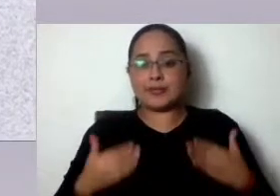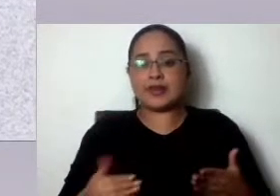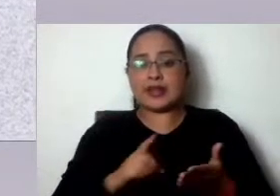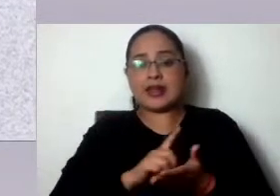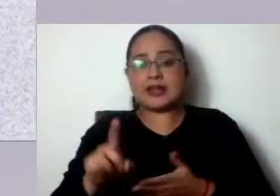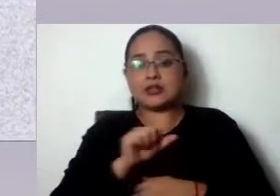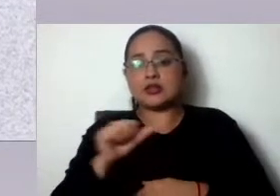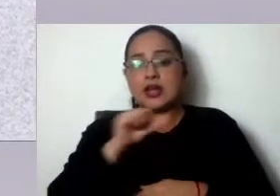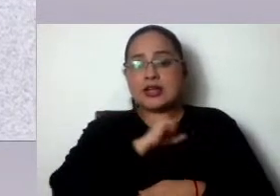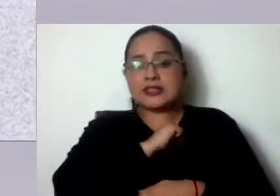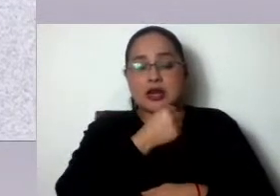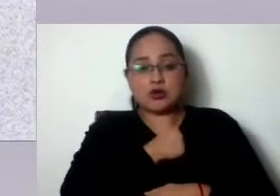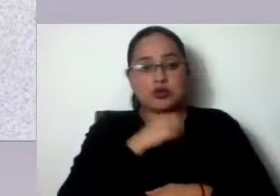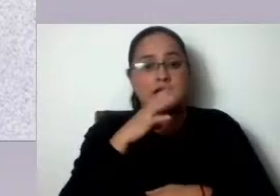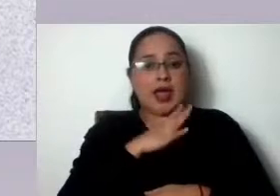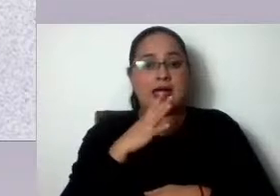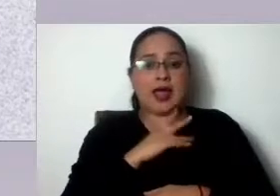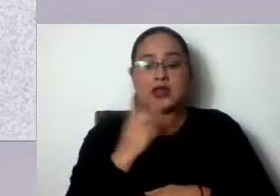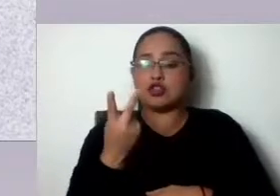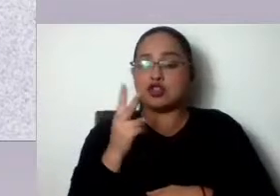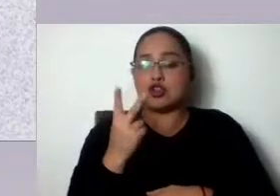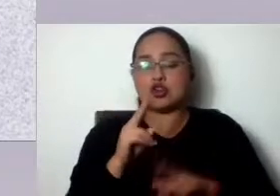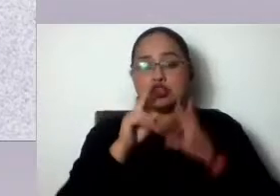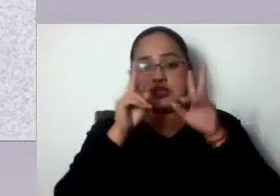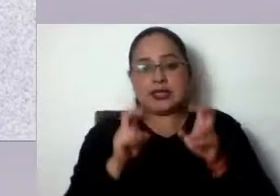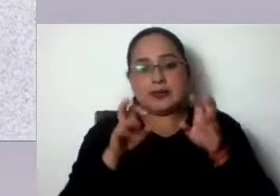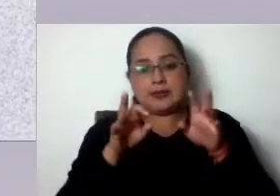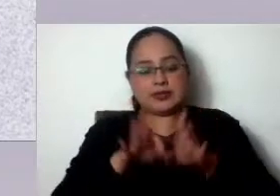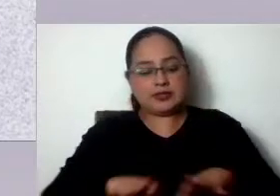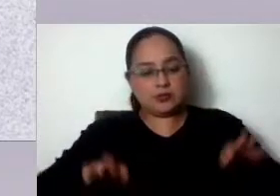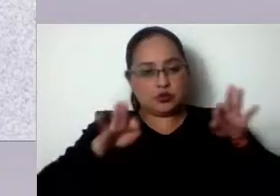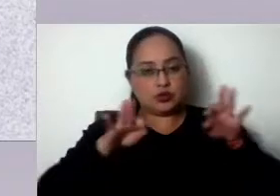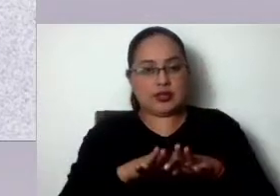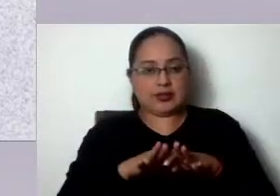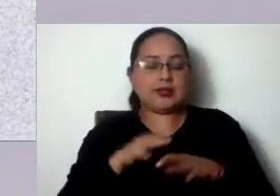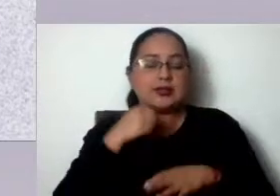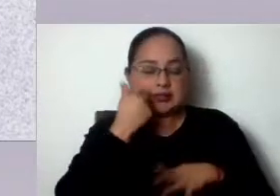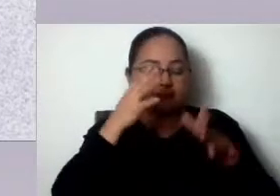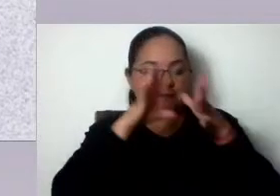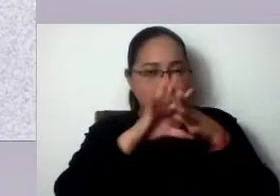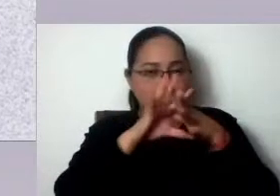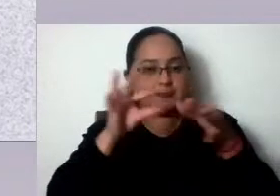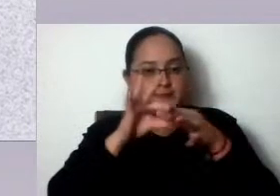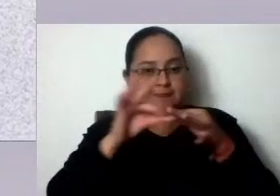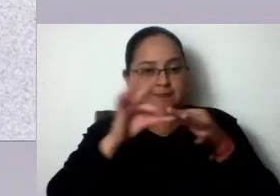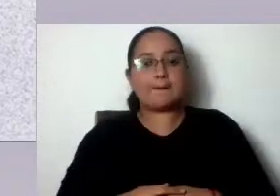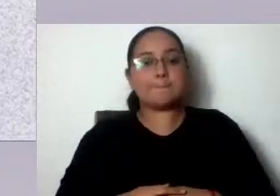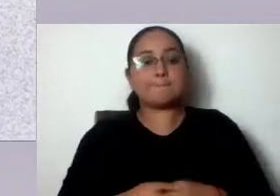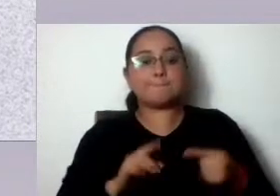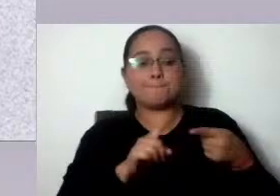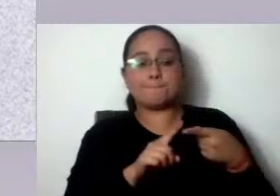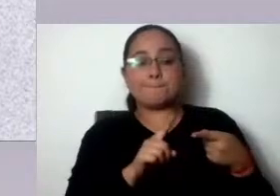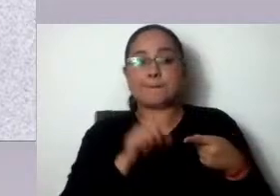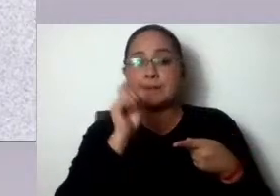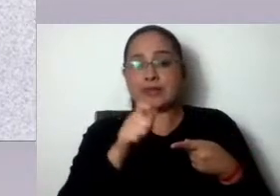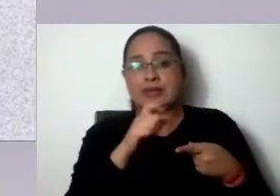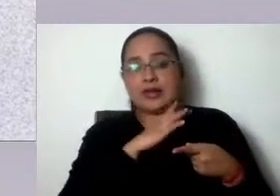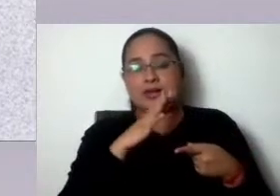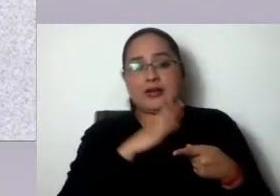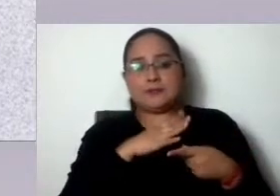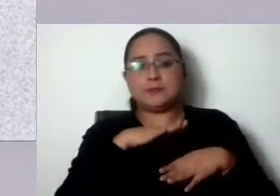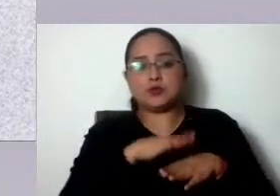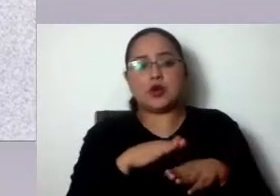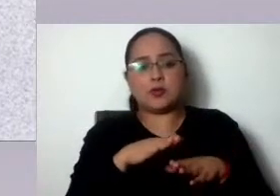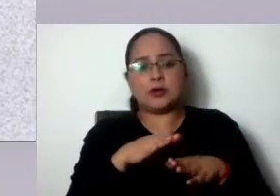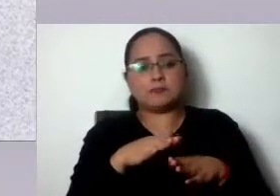salud hay un par de asuntos que también encuentro de interés particular comentar uno en los que se da cuenta del trayecto de los